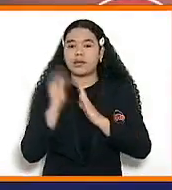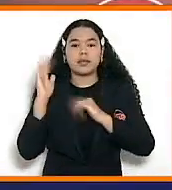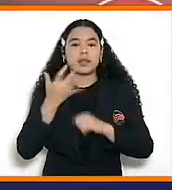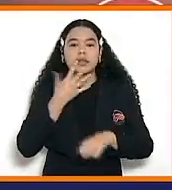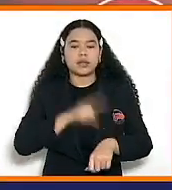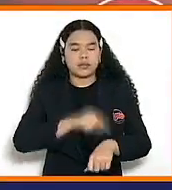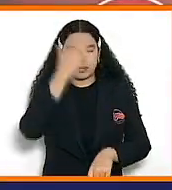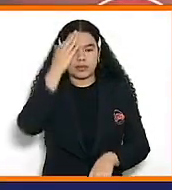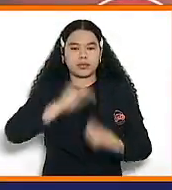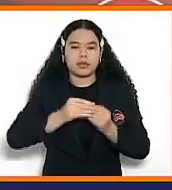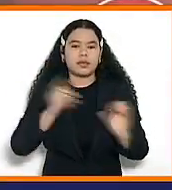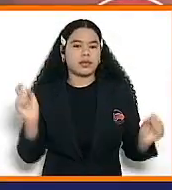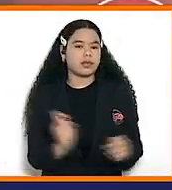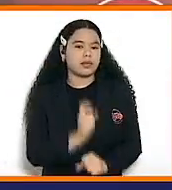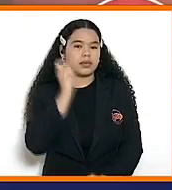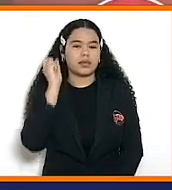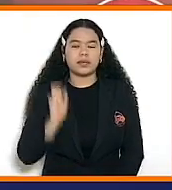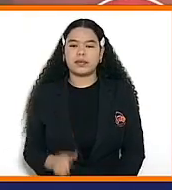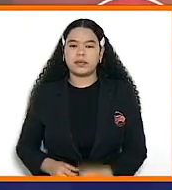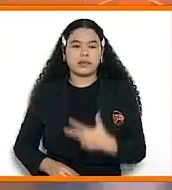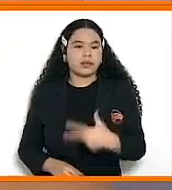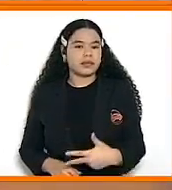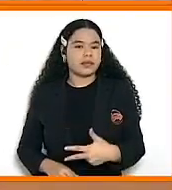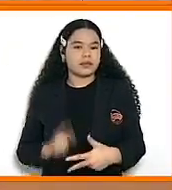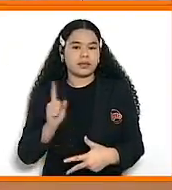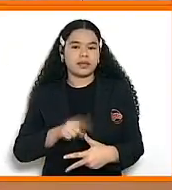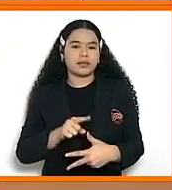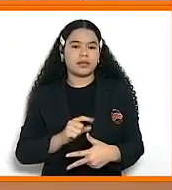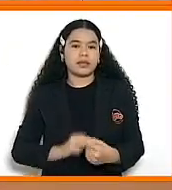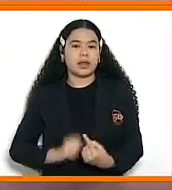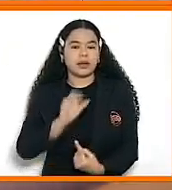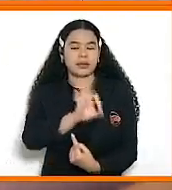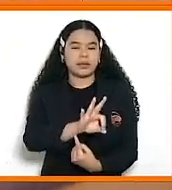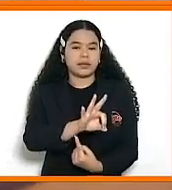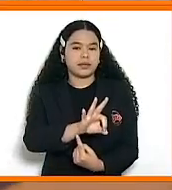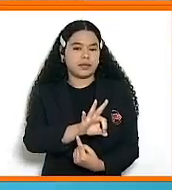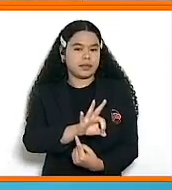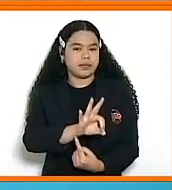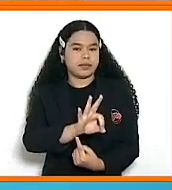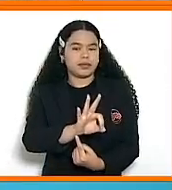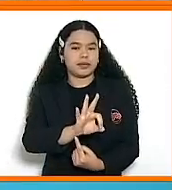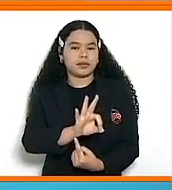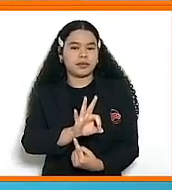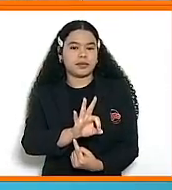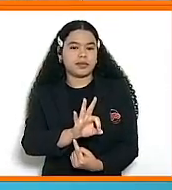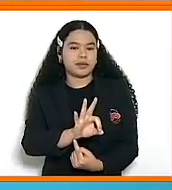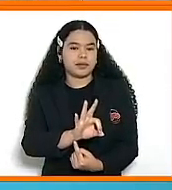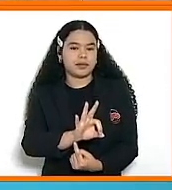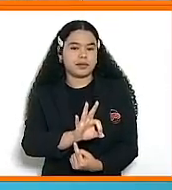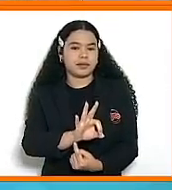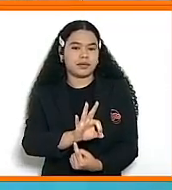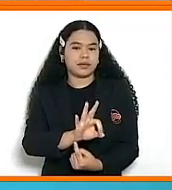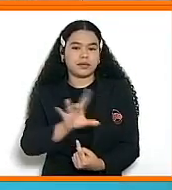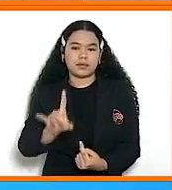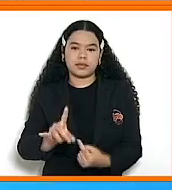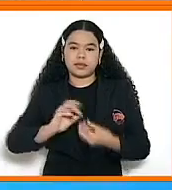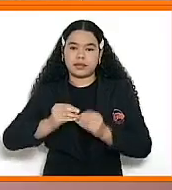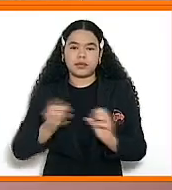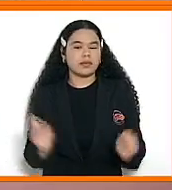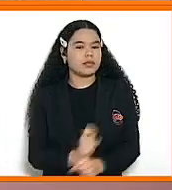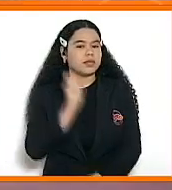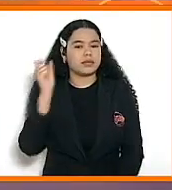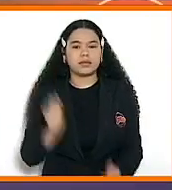momento de conocer el primer número ganador. Y este es el 9. Segundo dígito, 8. Número